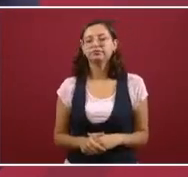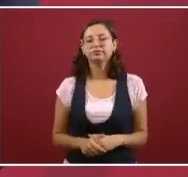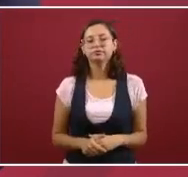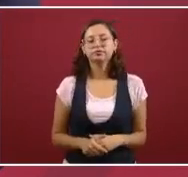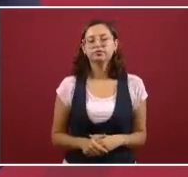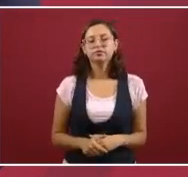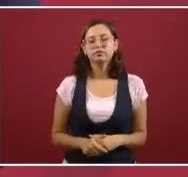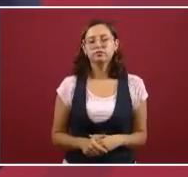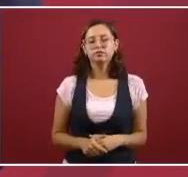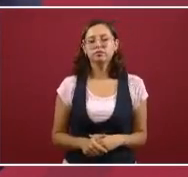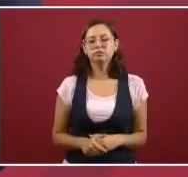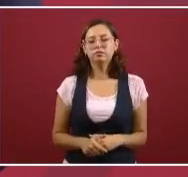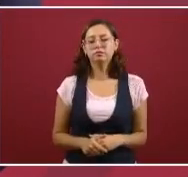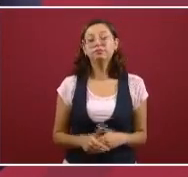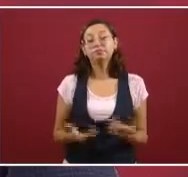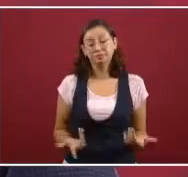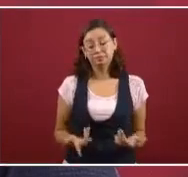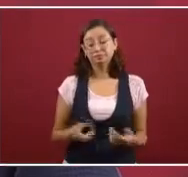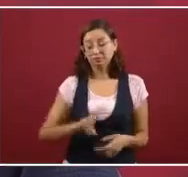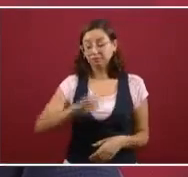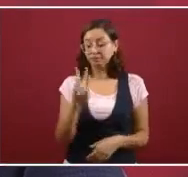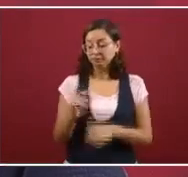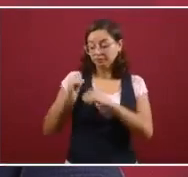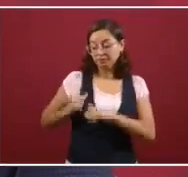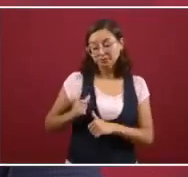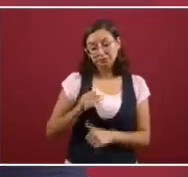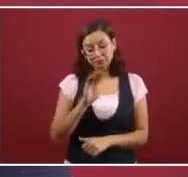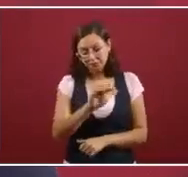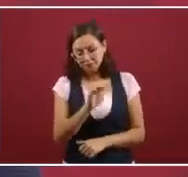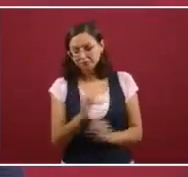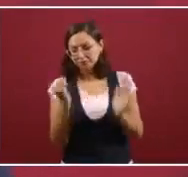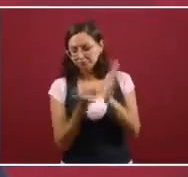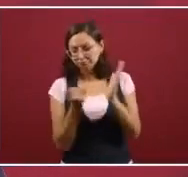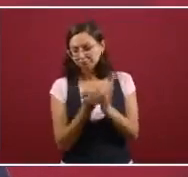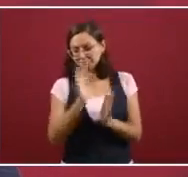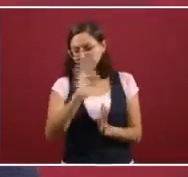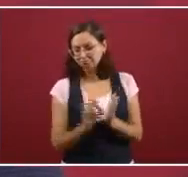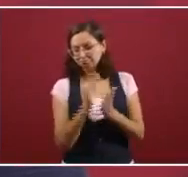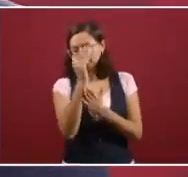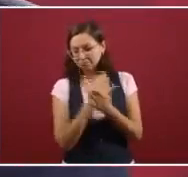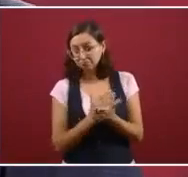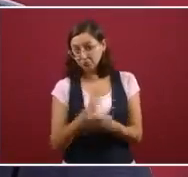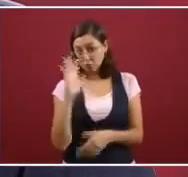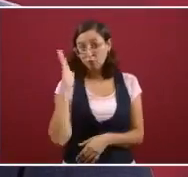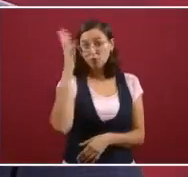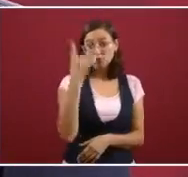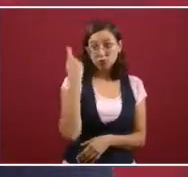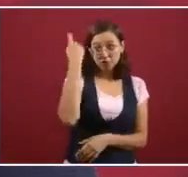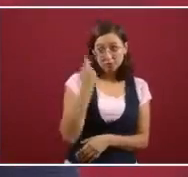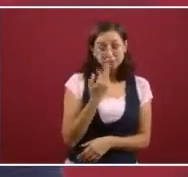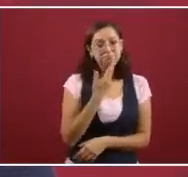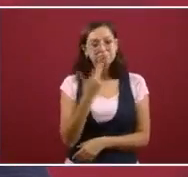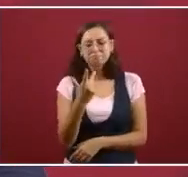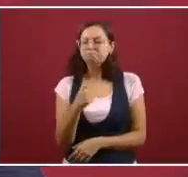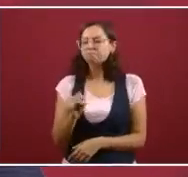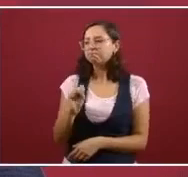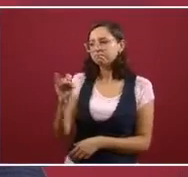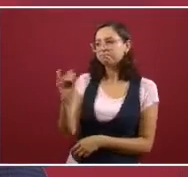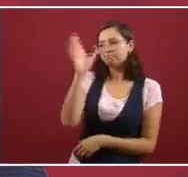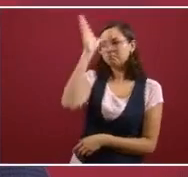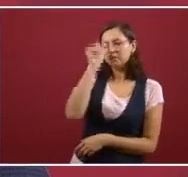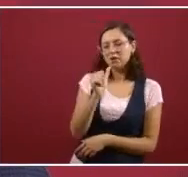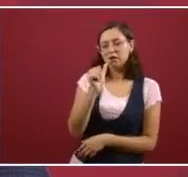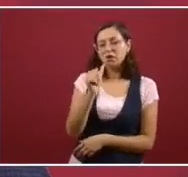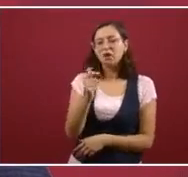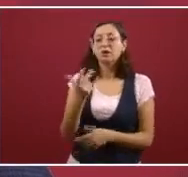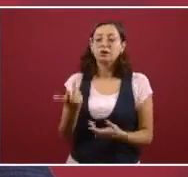con las autoridades en que menores comisiones abonan en favor de mejores pensiones para los trabajadores. No puede disminuirse la